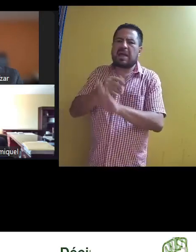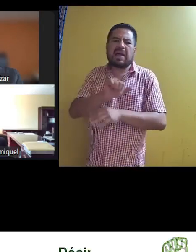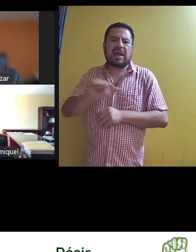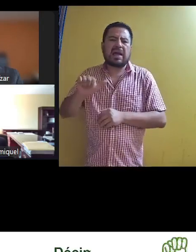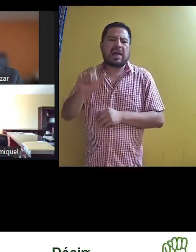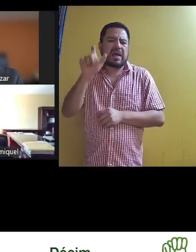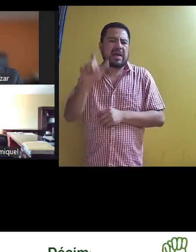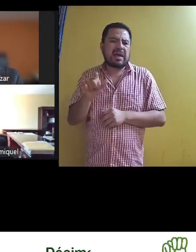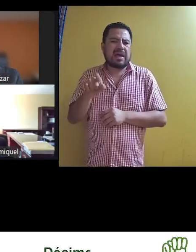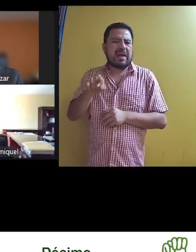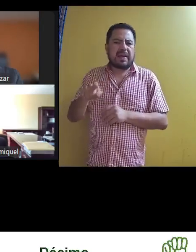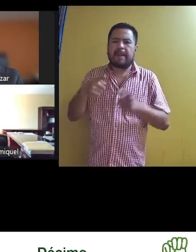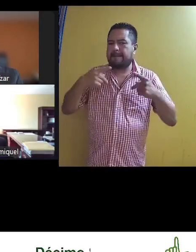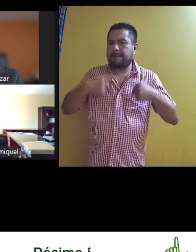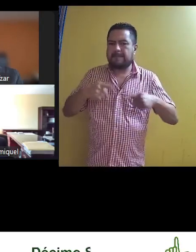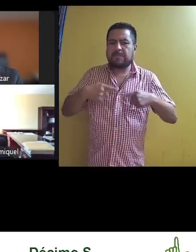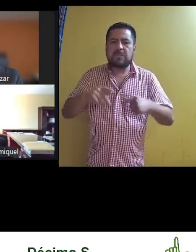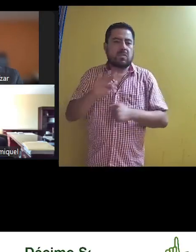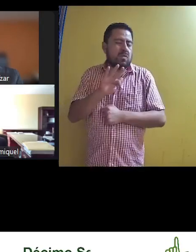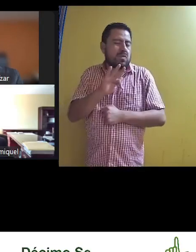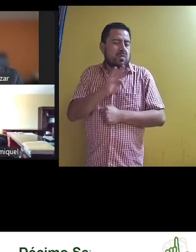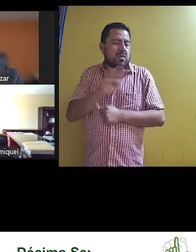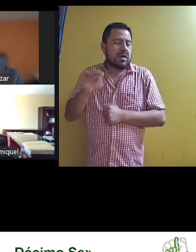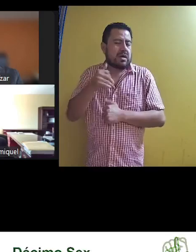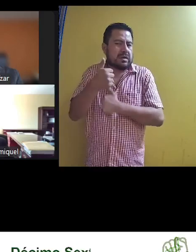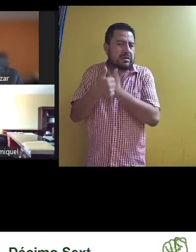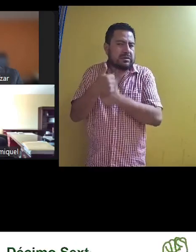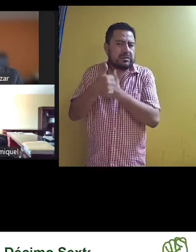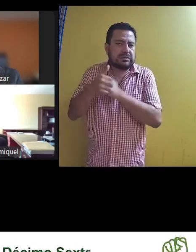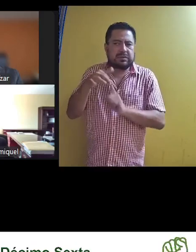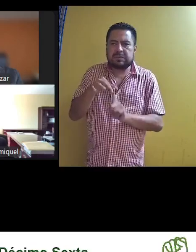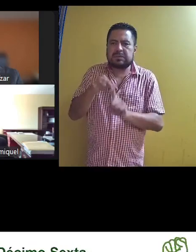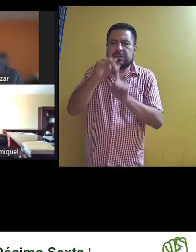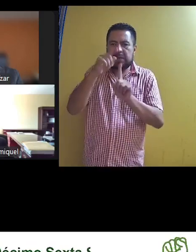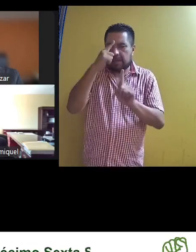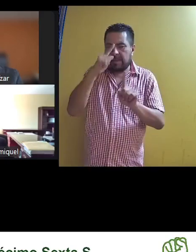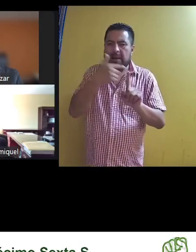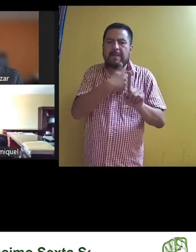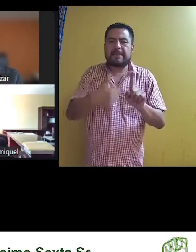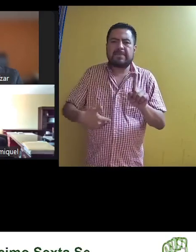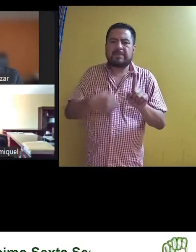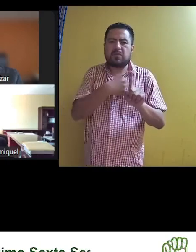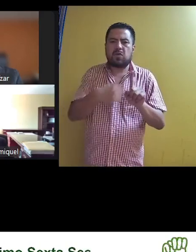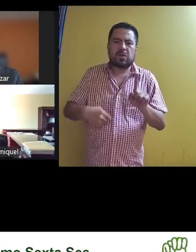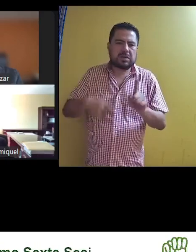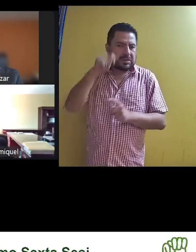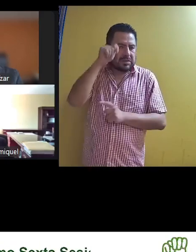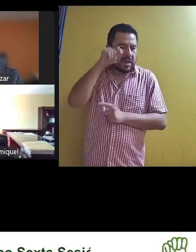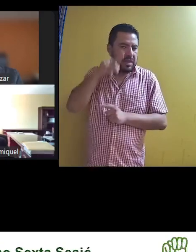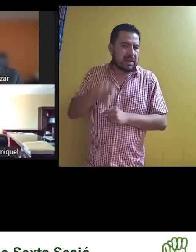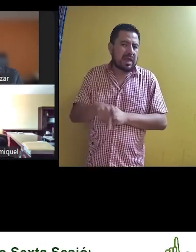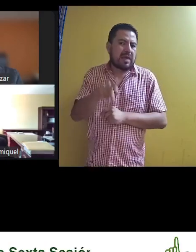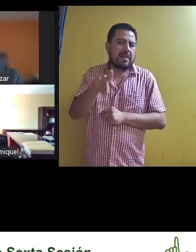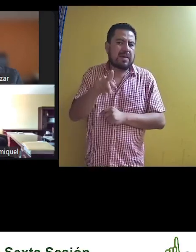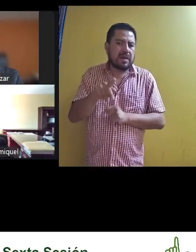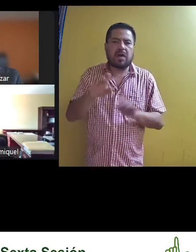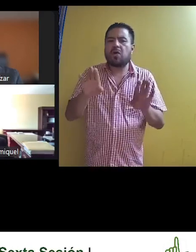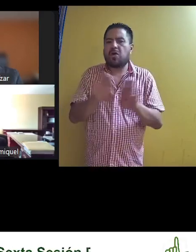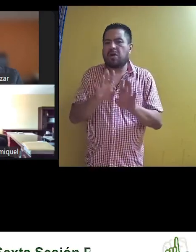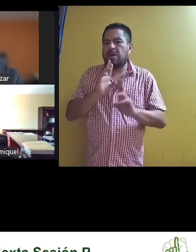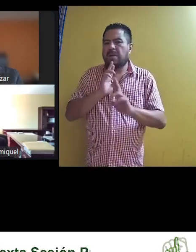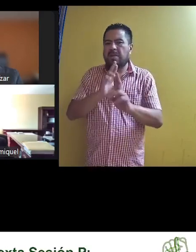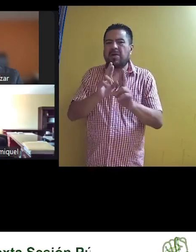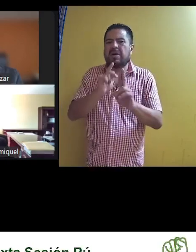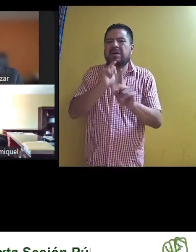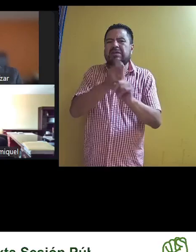a criticar una posible aspiración de la quejosa para la presidencia del Ayuntamiento de Tlapa de Comonfort como resultado de lo